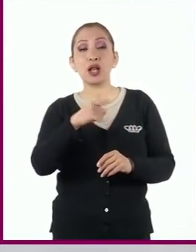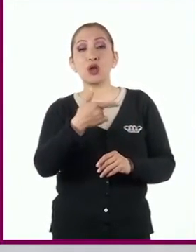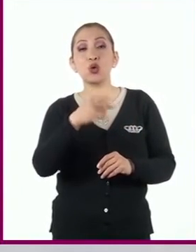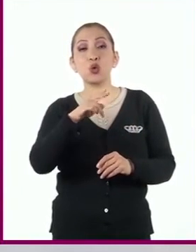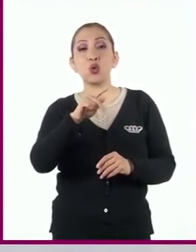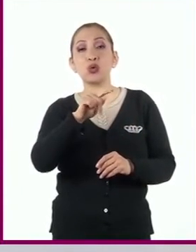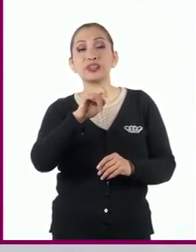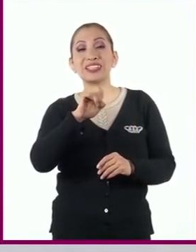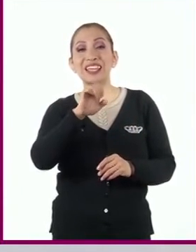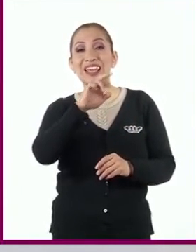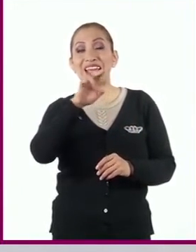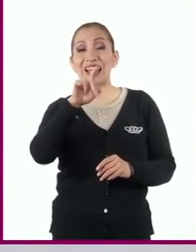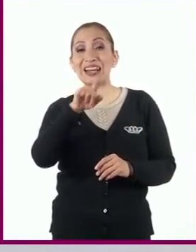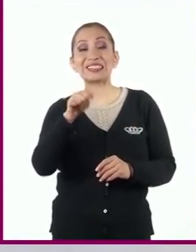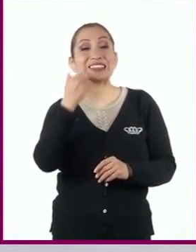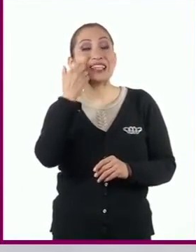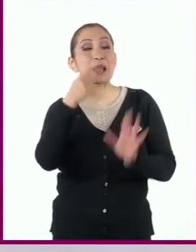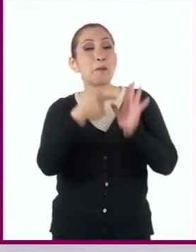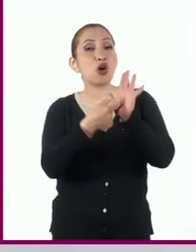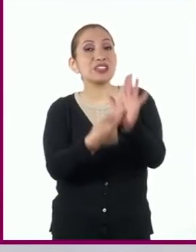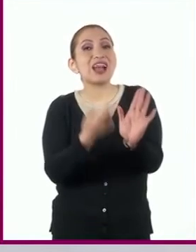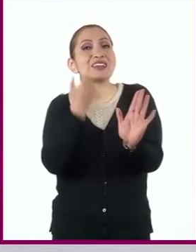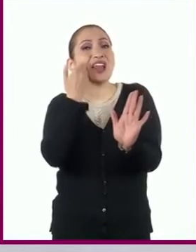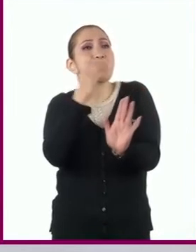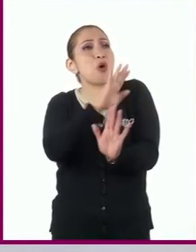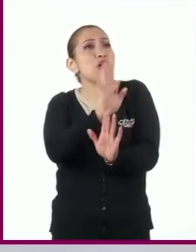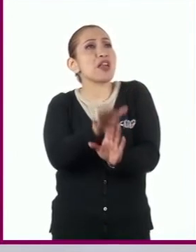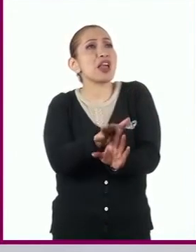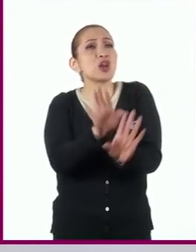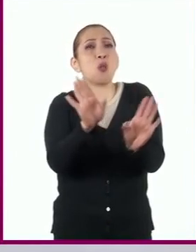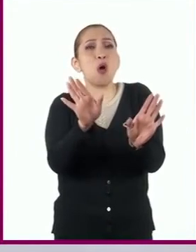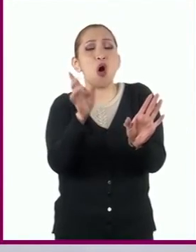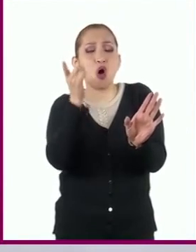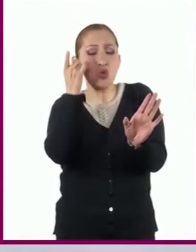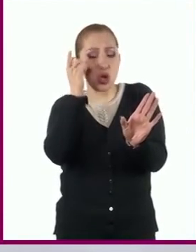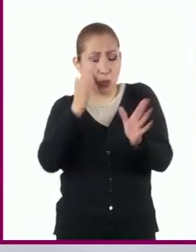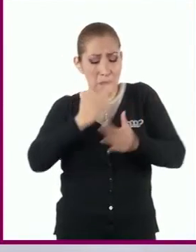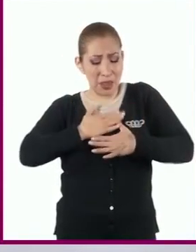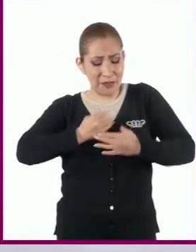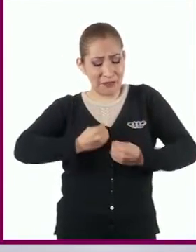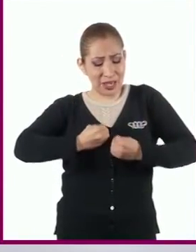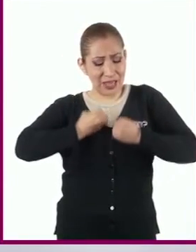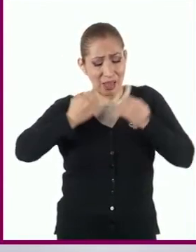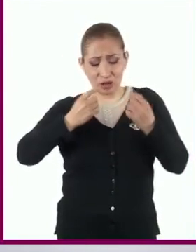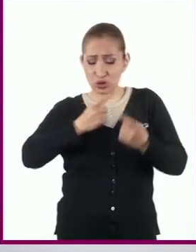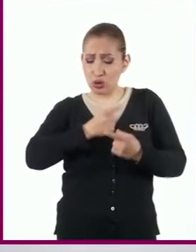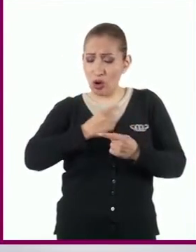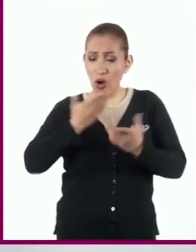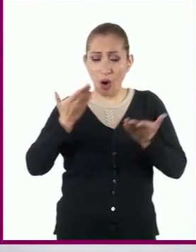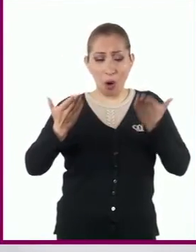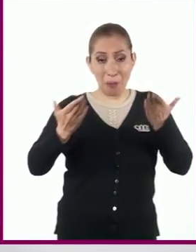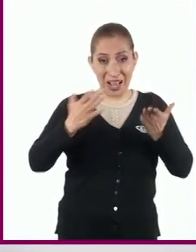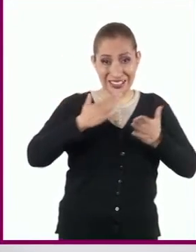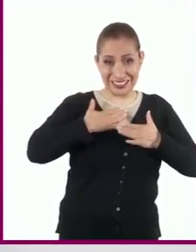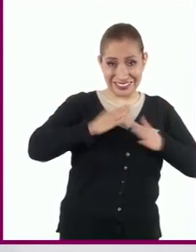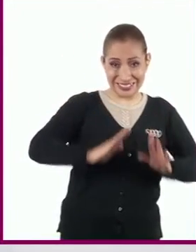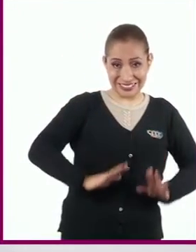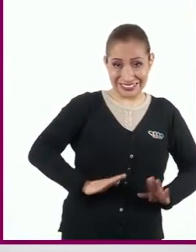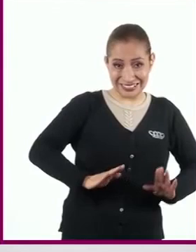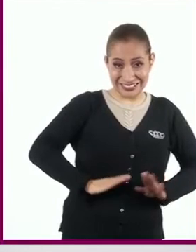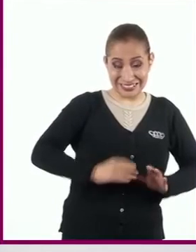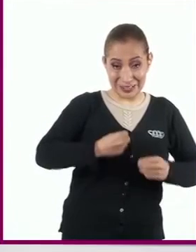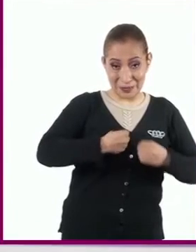Nájera trata de expresar su deseo de morir sintiéndose dueño de su vida, por lo que compara las características